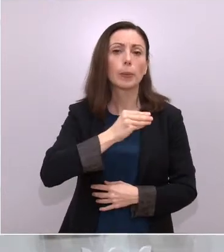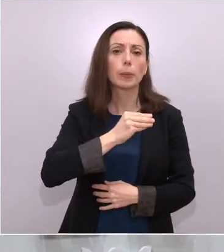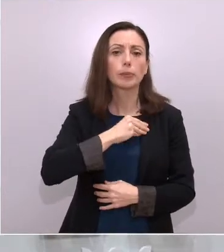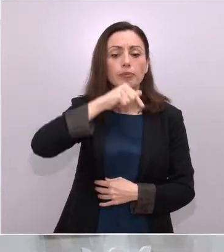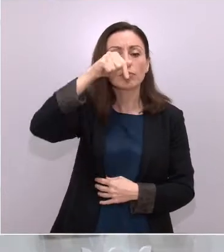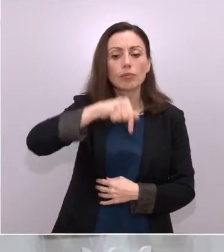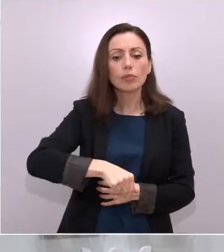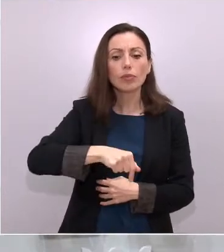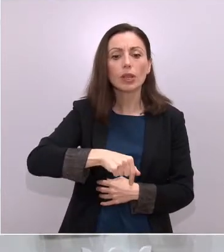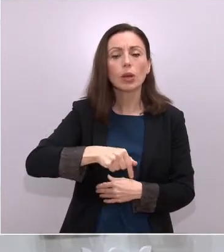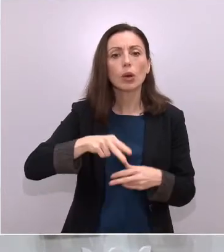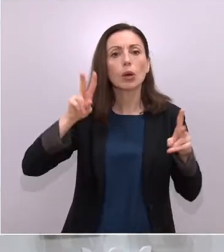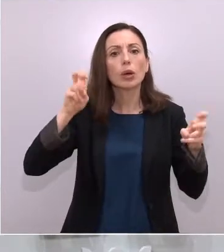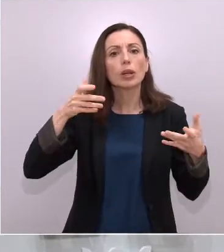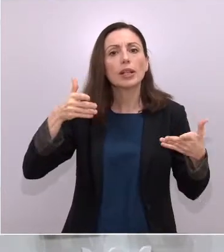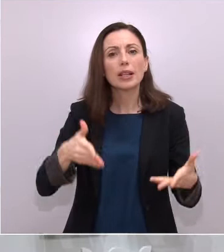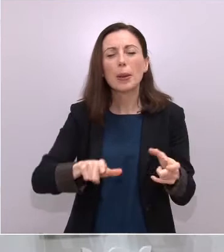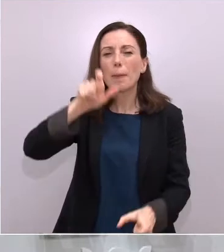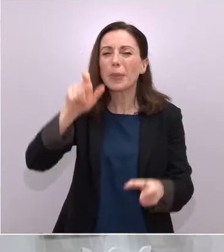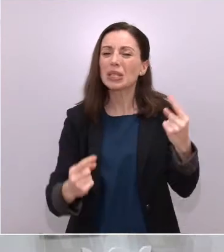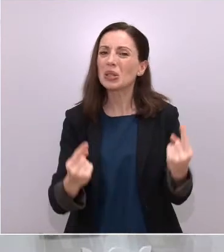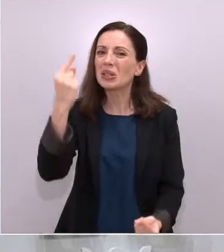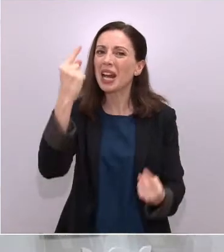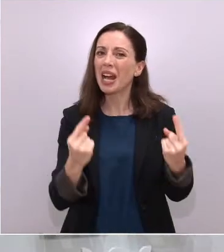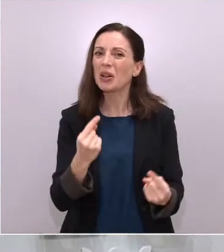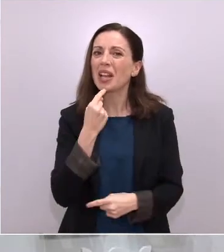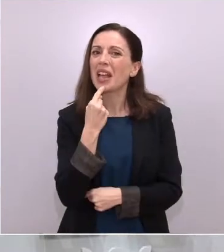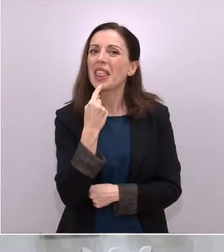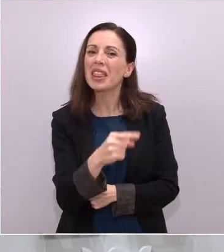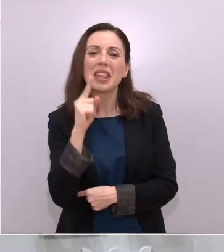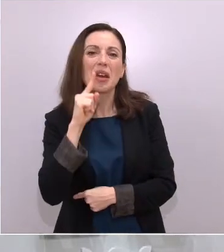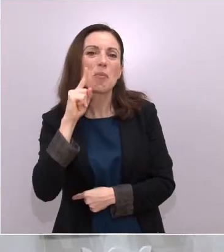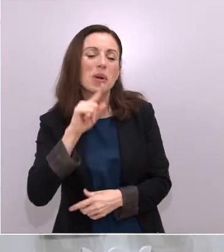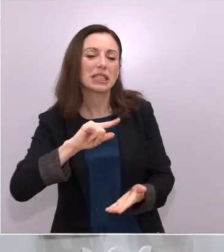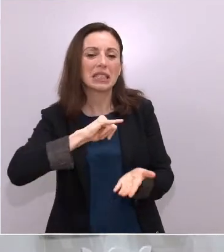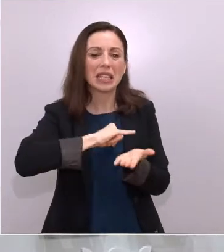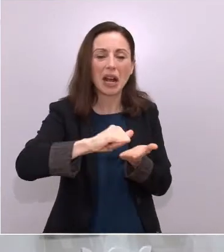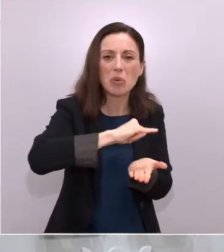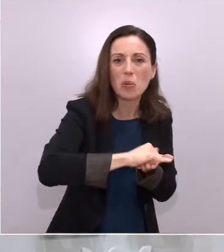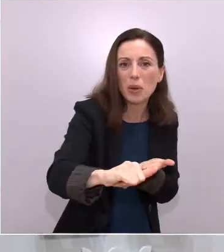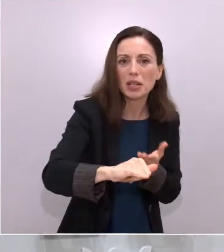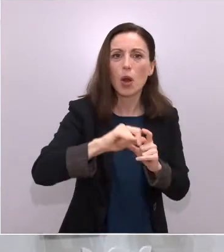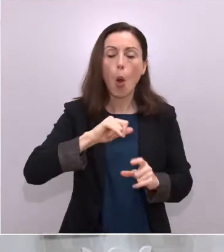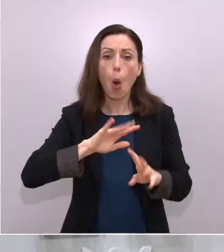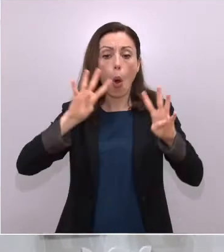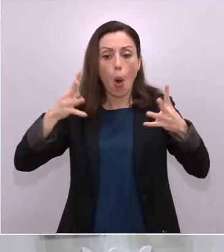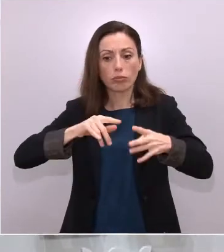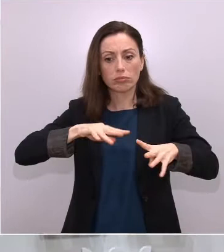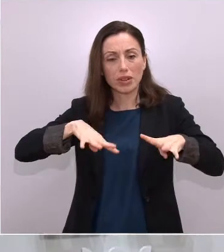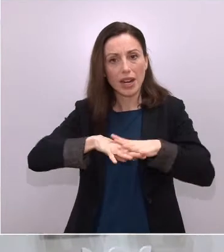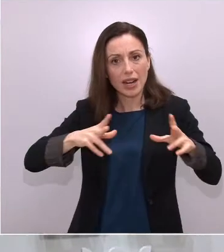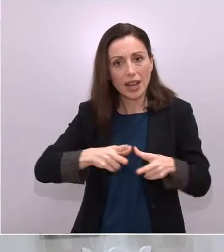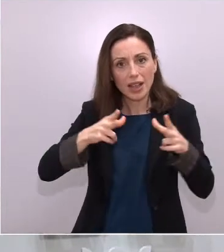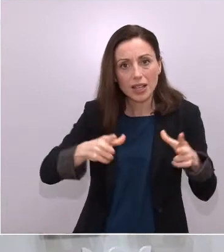hoy tenga que referirme a la mezquindad de algunos, difundiendo bulos por mensajes o redes sociales, incluso a través de